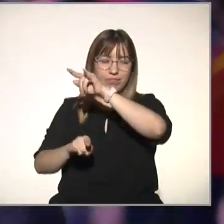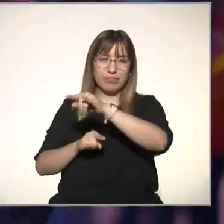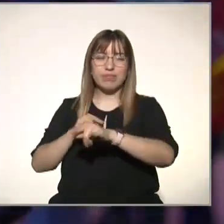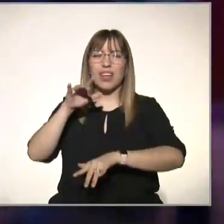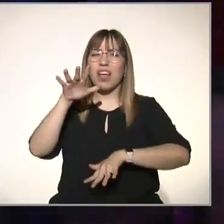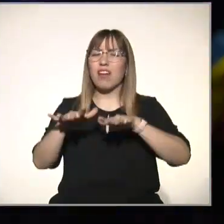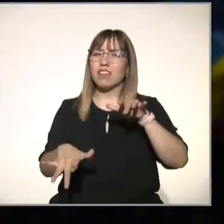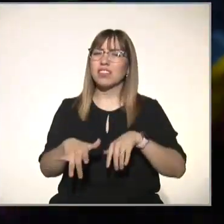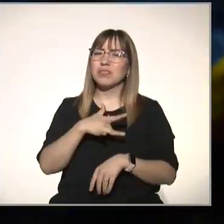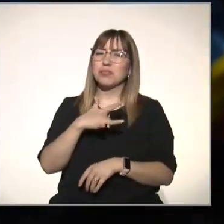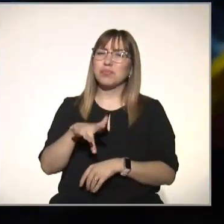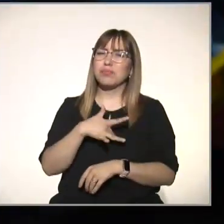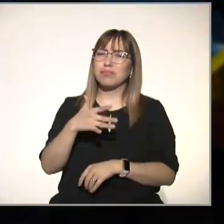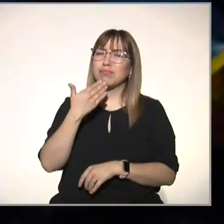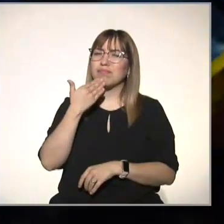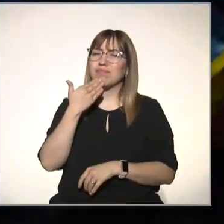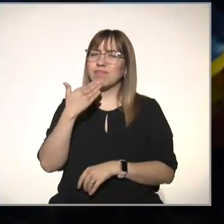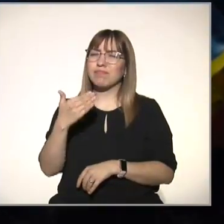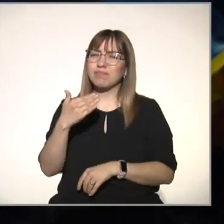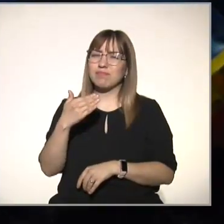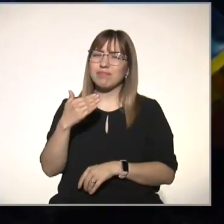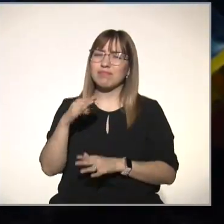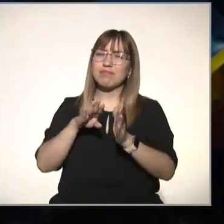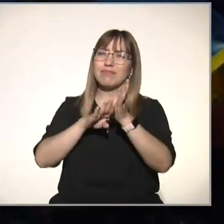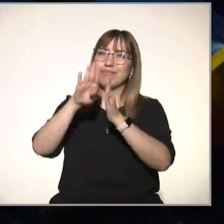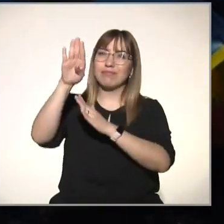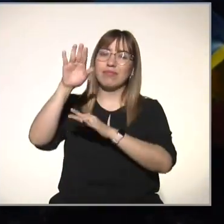arriba y mis ideas están abajo.